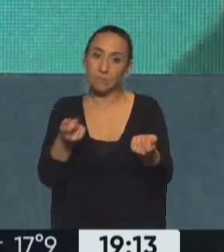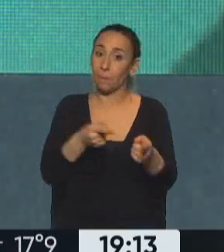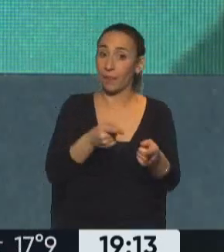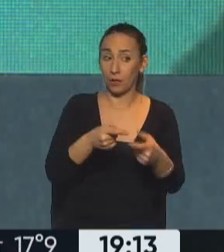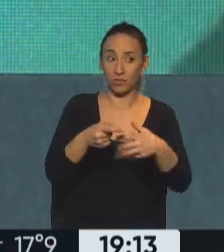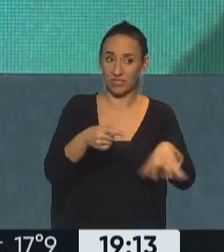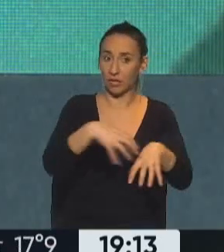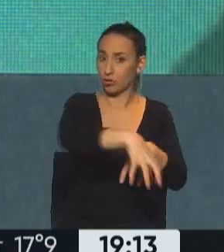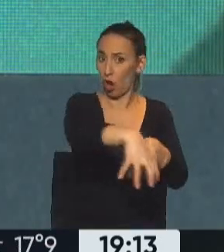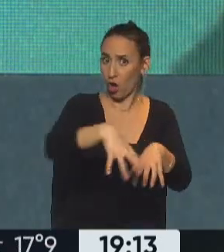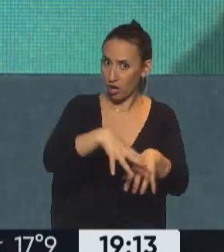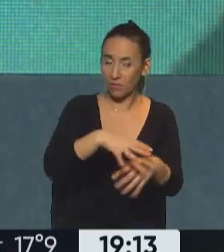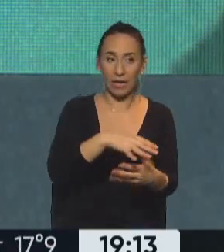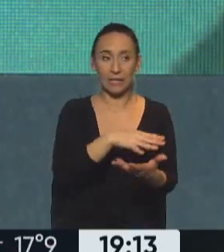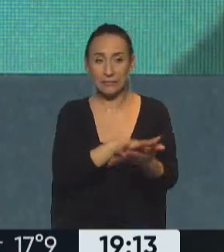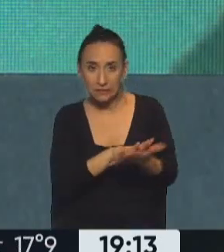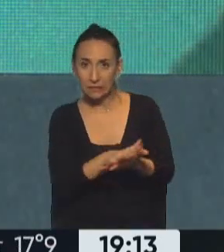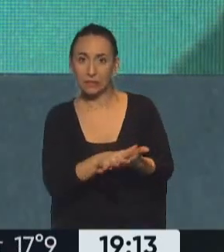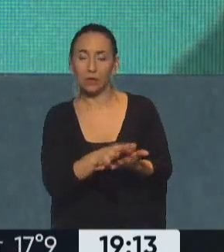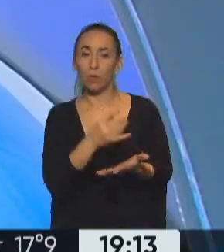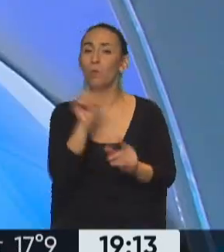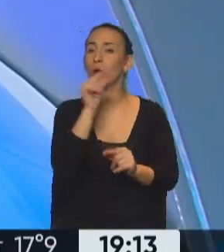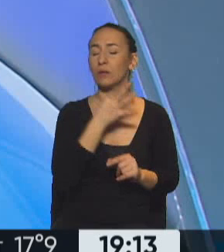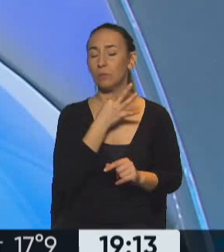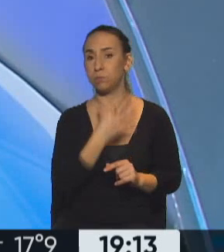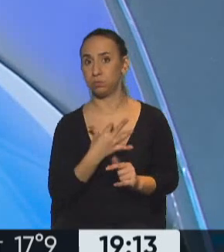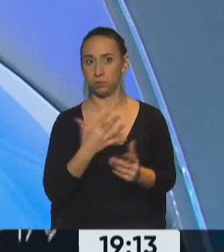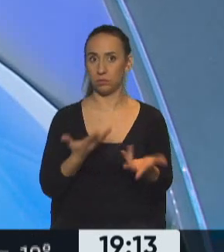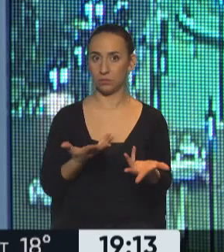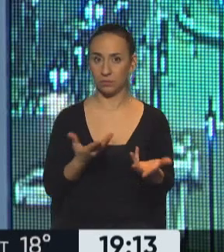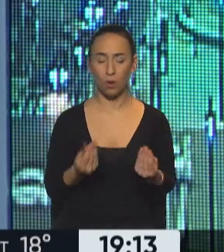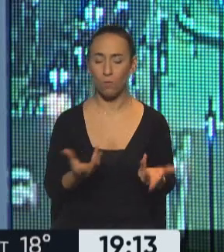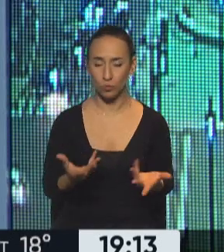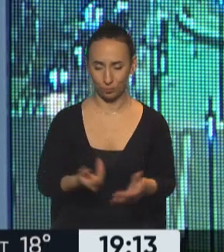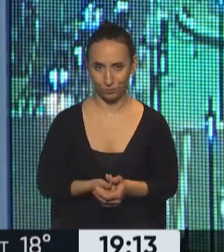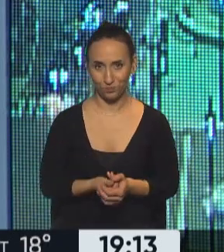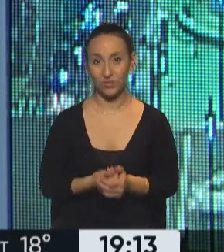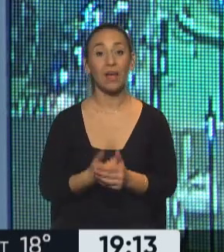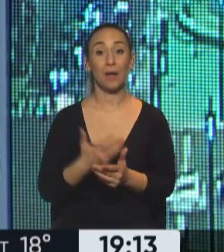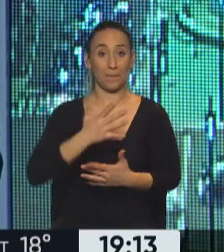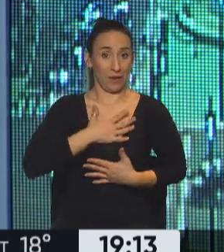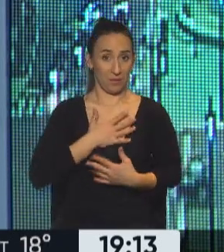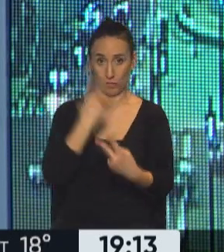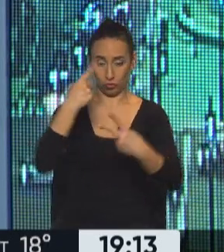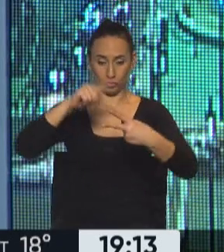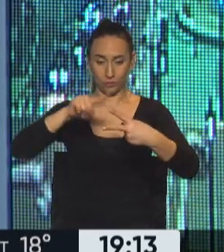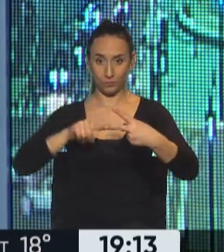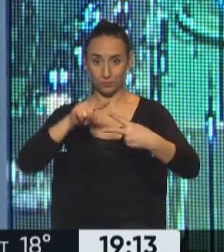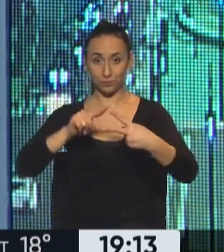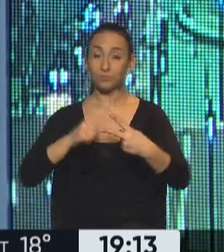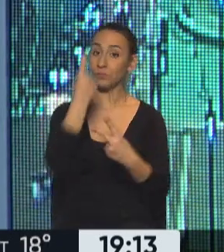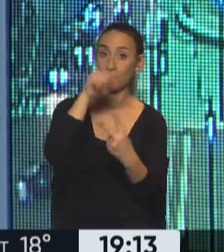estos sectores y por otro lado para dar respuestas, obviamente, ¿no? que Sí. es lo prioritario. Yo creo que hay dos temas acá. Por un lado tenés el tema de